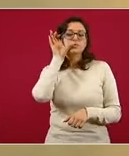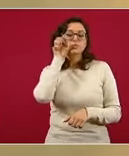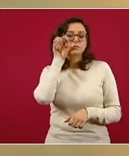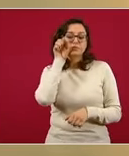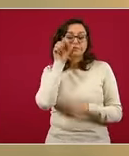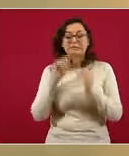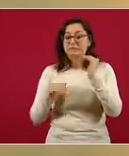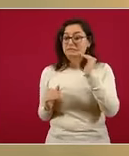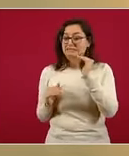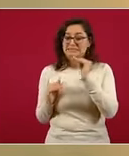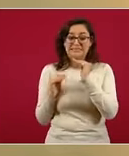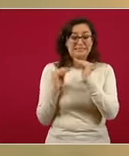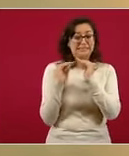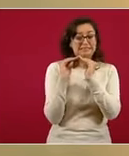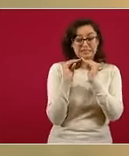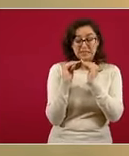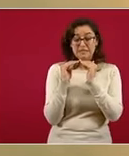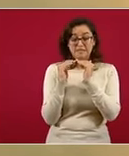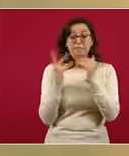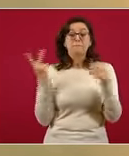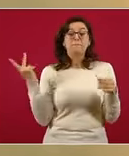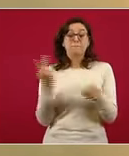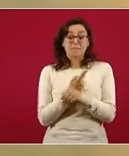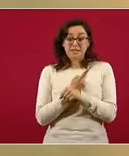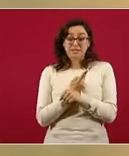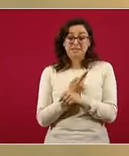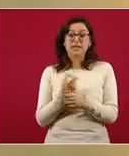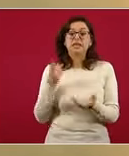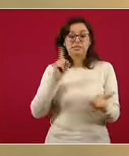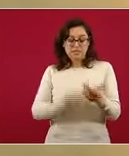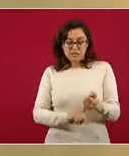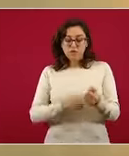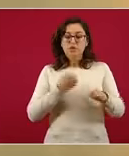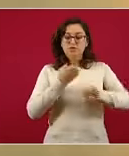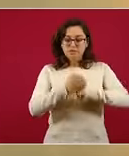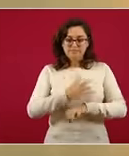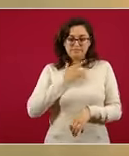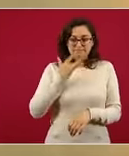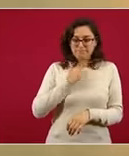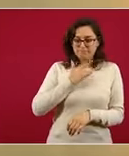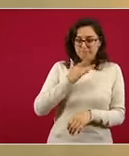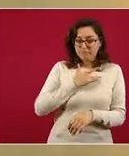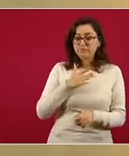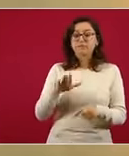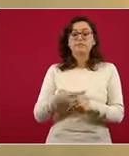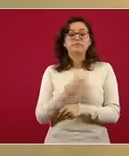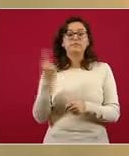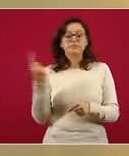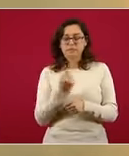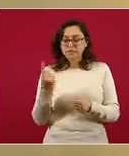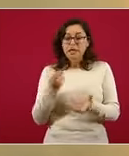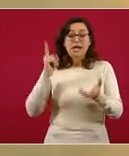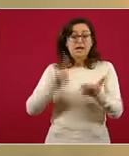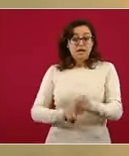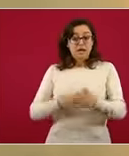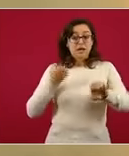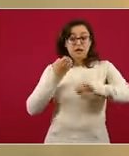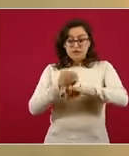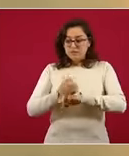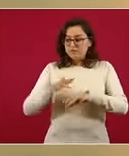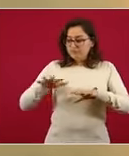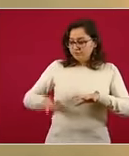alto, tiene una estimación local también, porque hay unas zonas locales, como puede